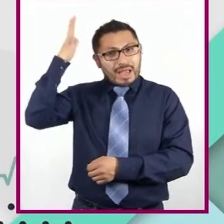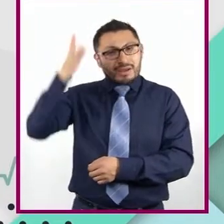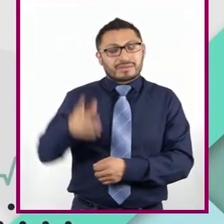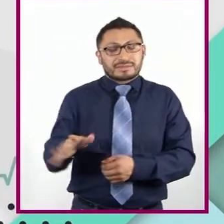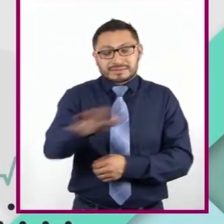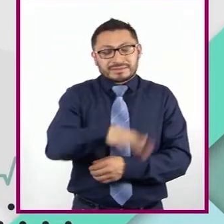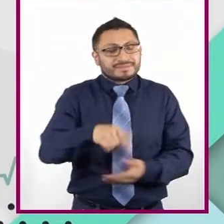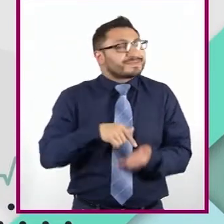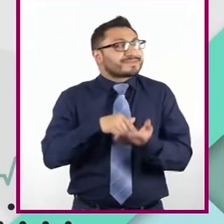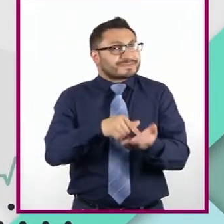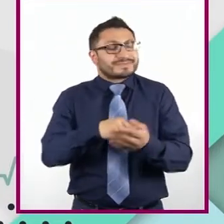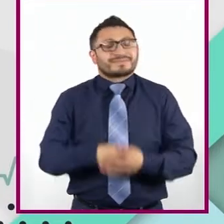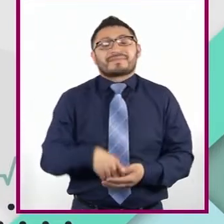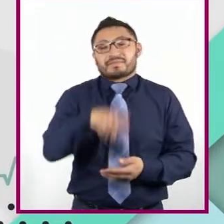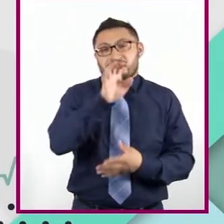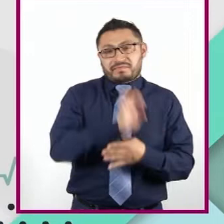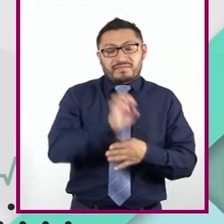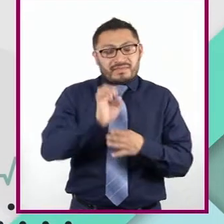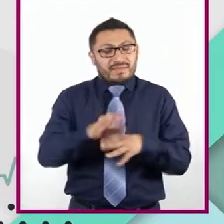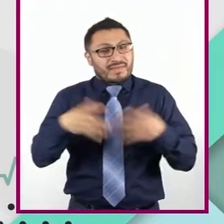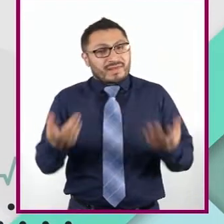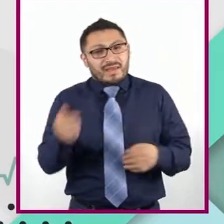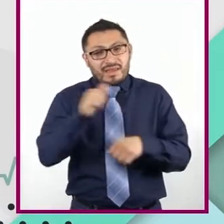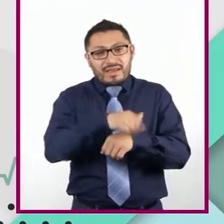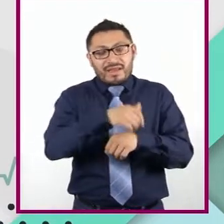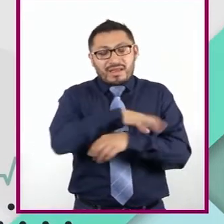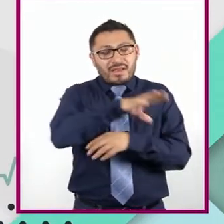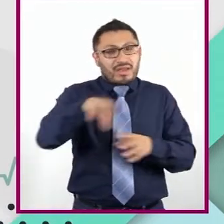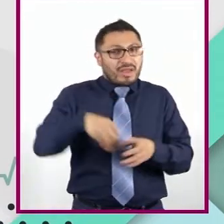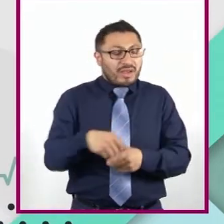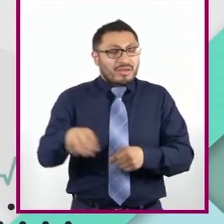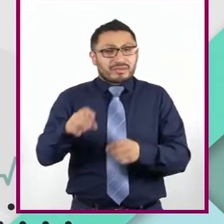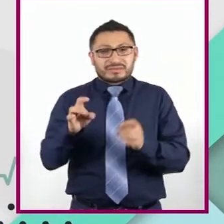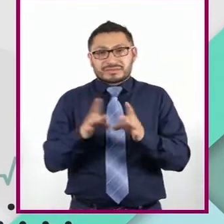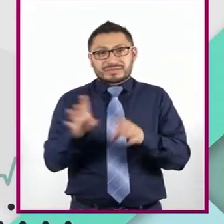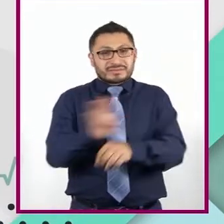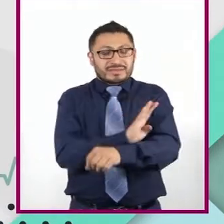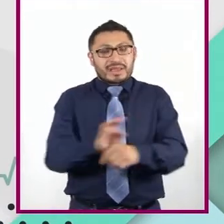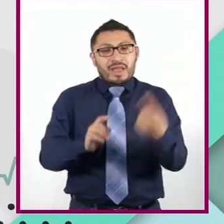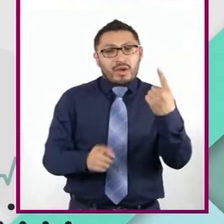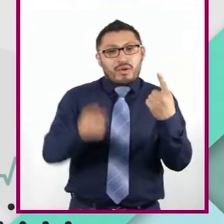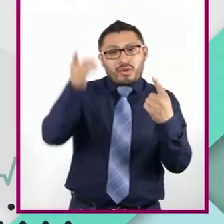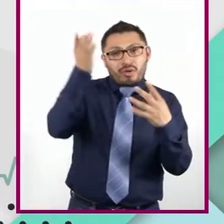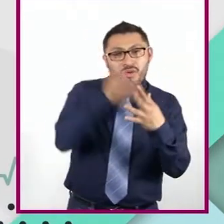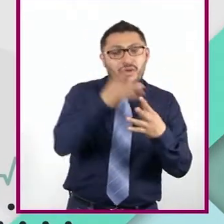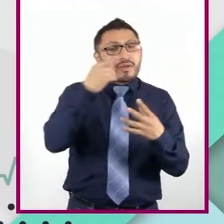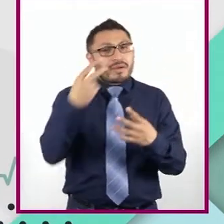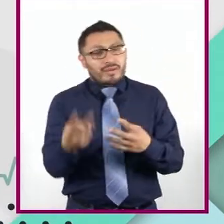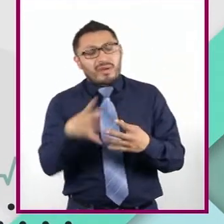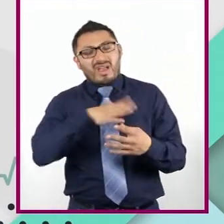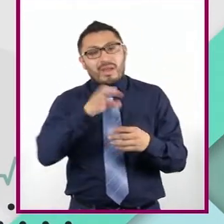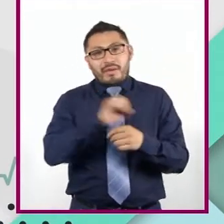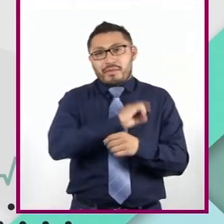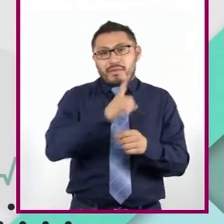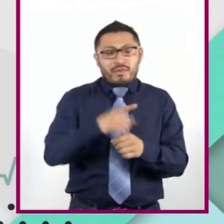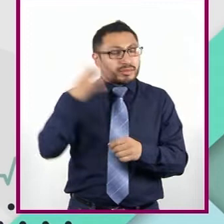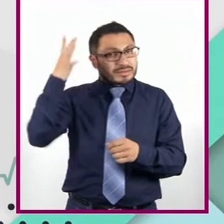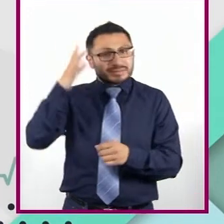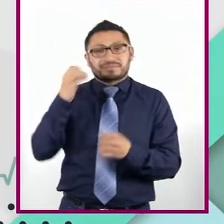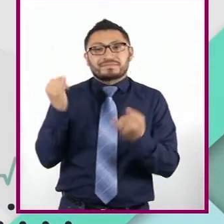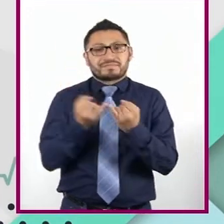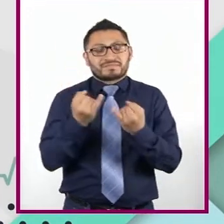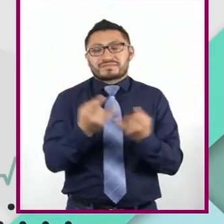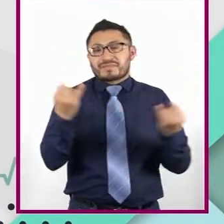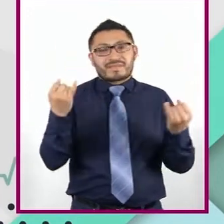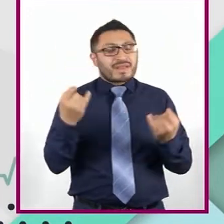espacio muestral. Entonces, como el número de eventos favorables es 1 de 2, la probabilidad de obtener sol también